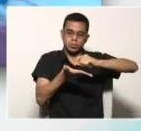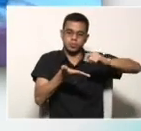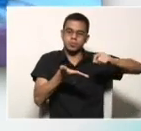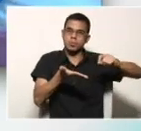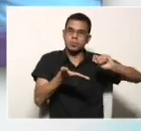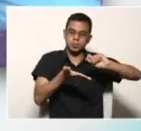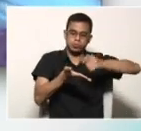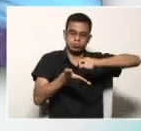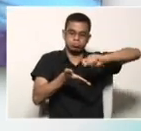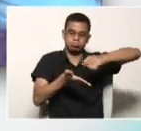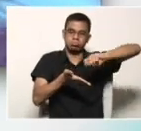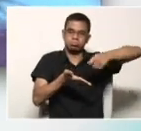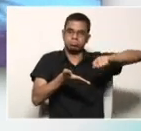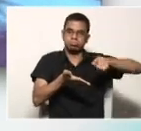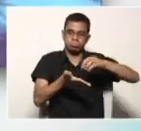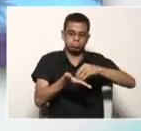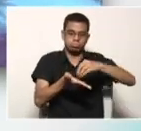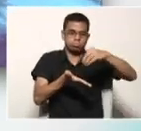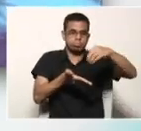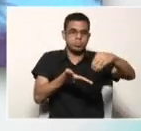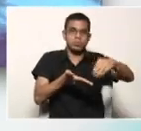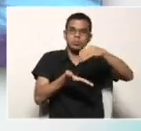encendido y como pueden observar acá